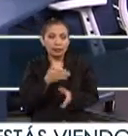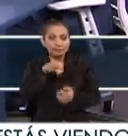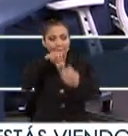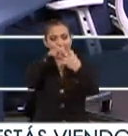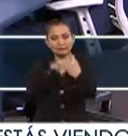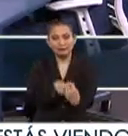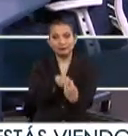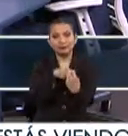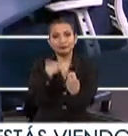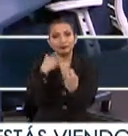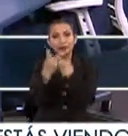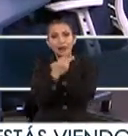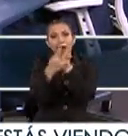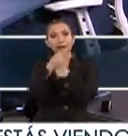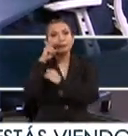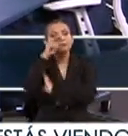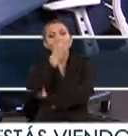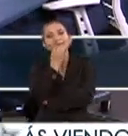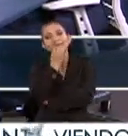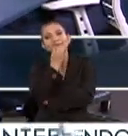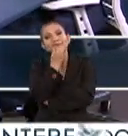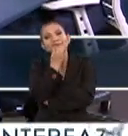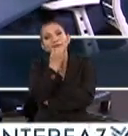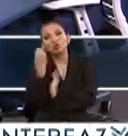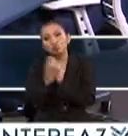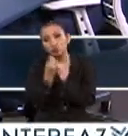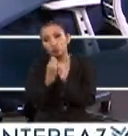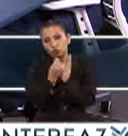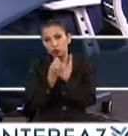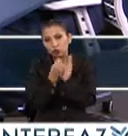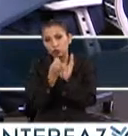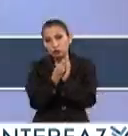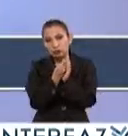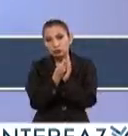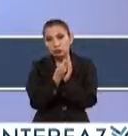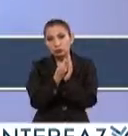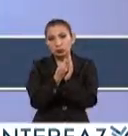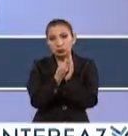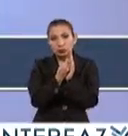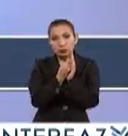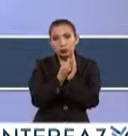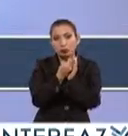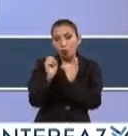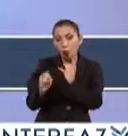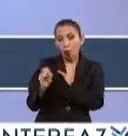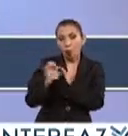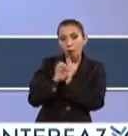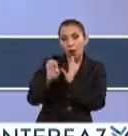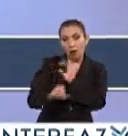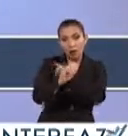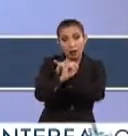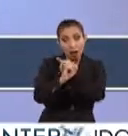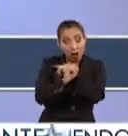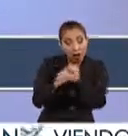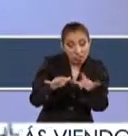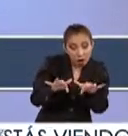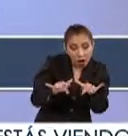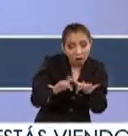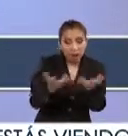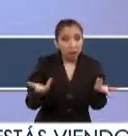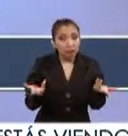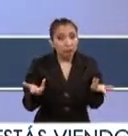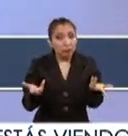un aparato de televisión o frente a intermediarios como son las redes sociales o el